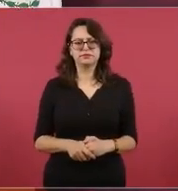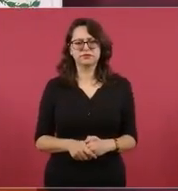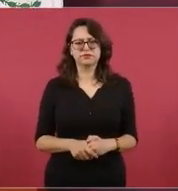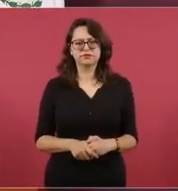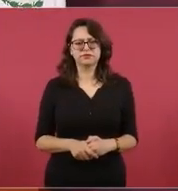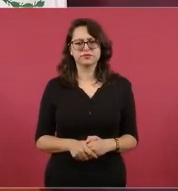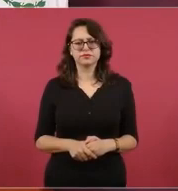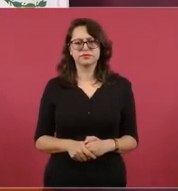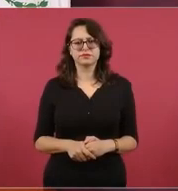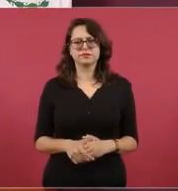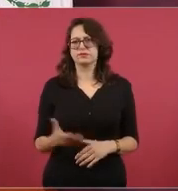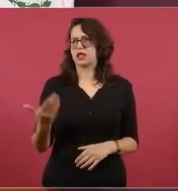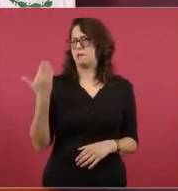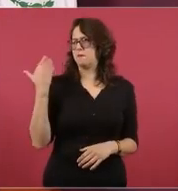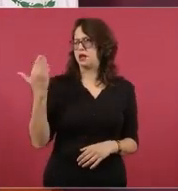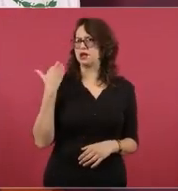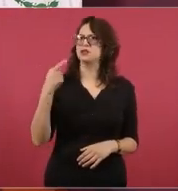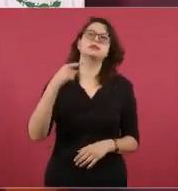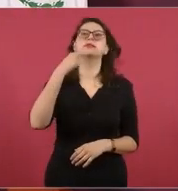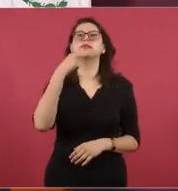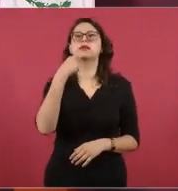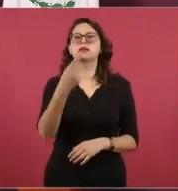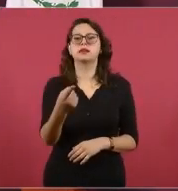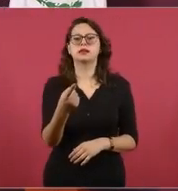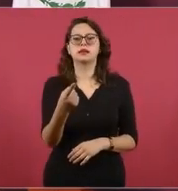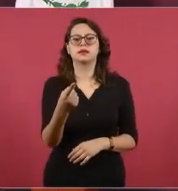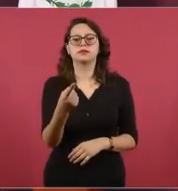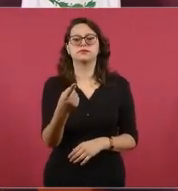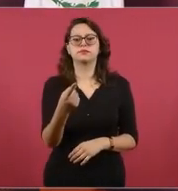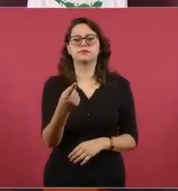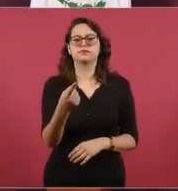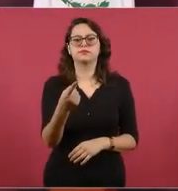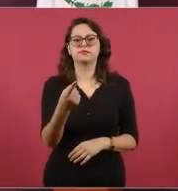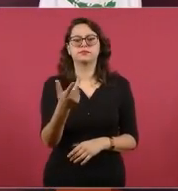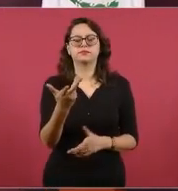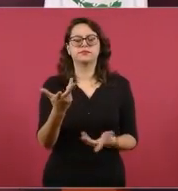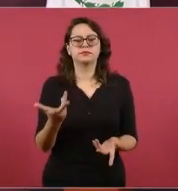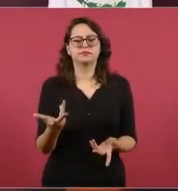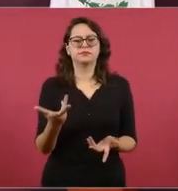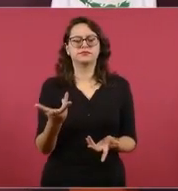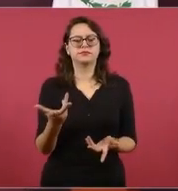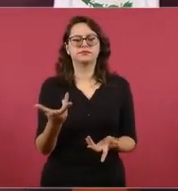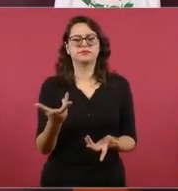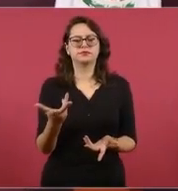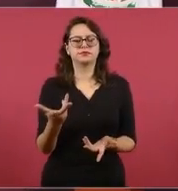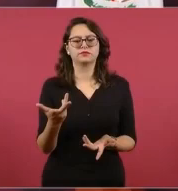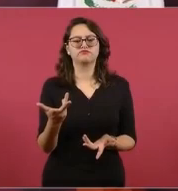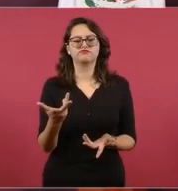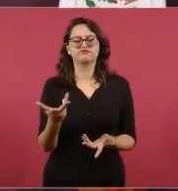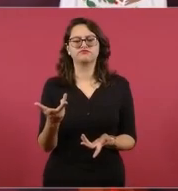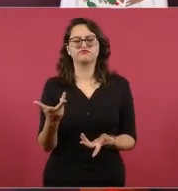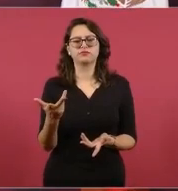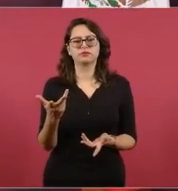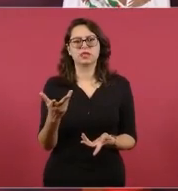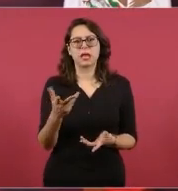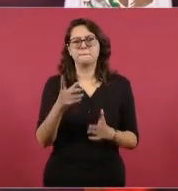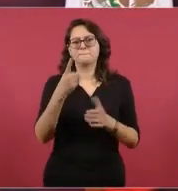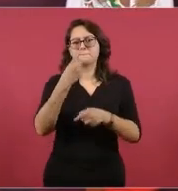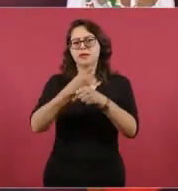Hablaba yo hace unos días de cómo en el primer semestre de ciencia política,